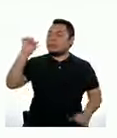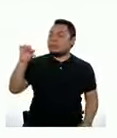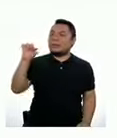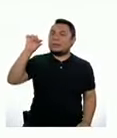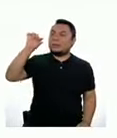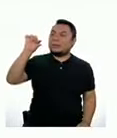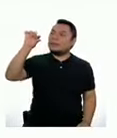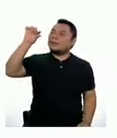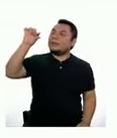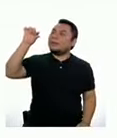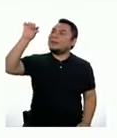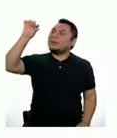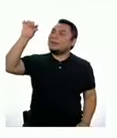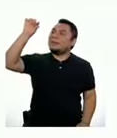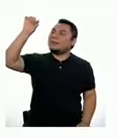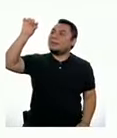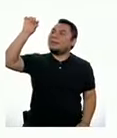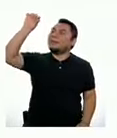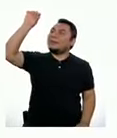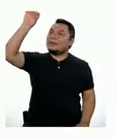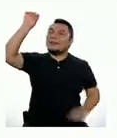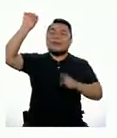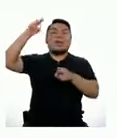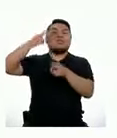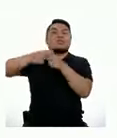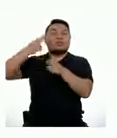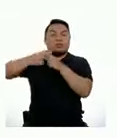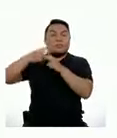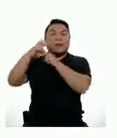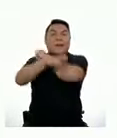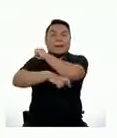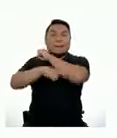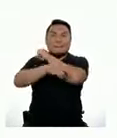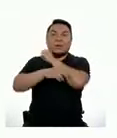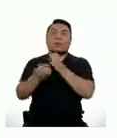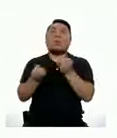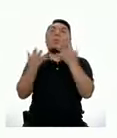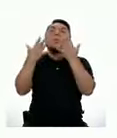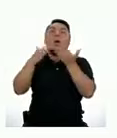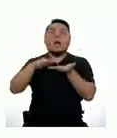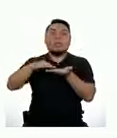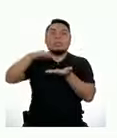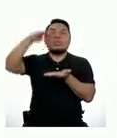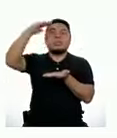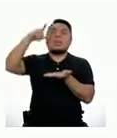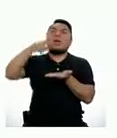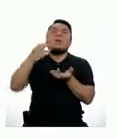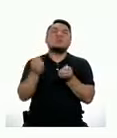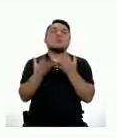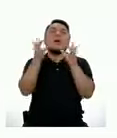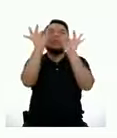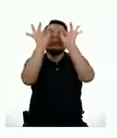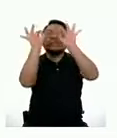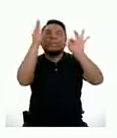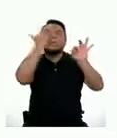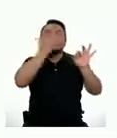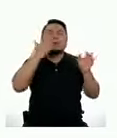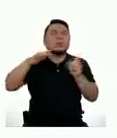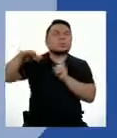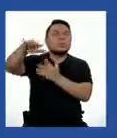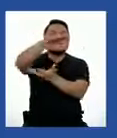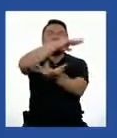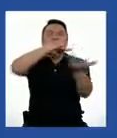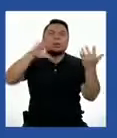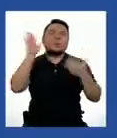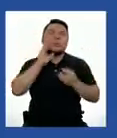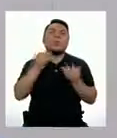medir la altura de estas barras. Tanto los nombres de los países como la cantidad de las partículas contaminantes del aire se